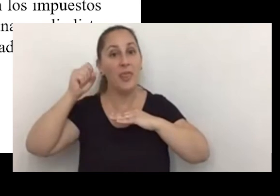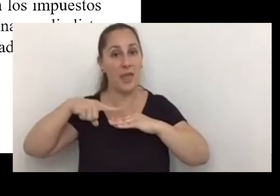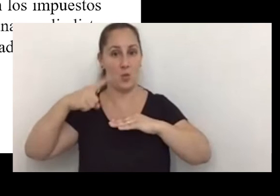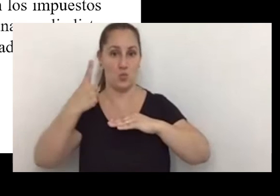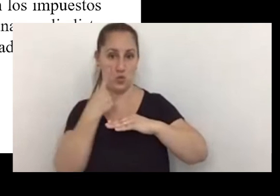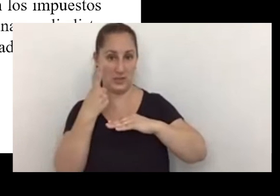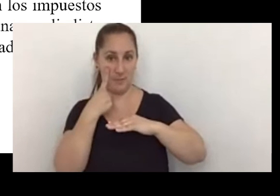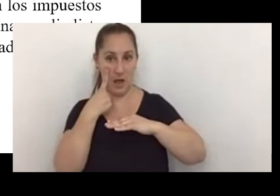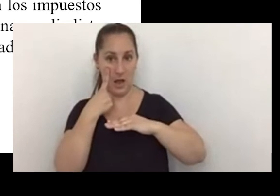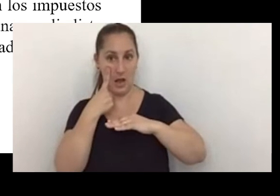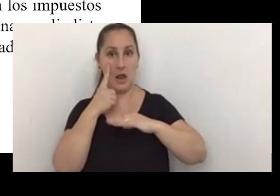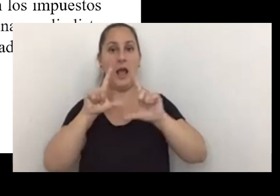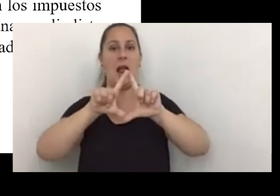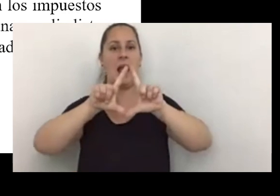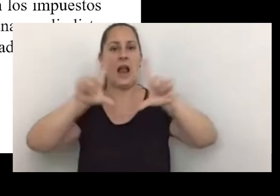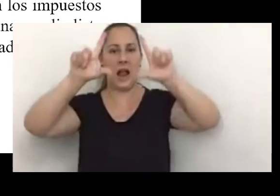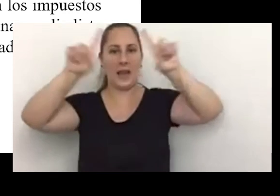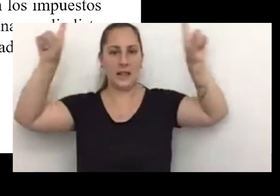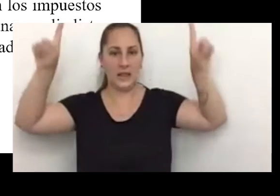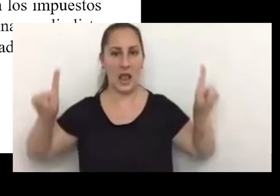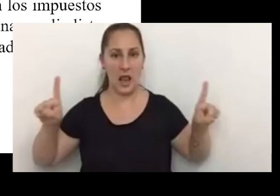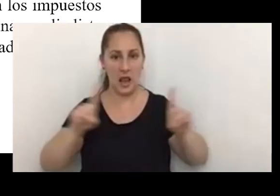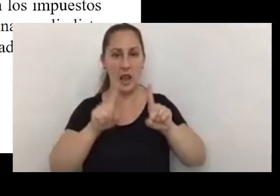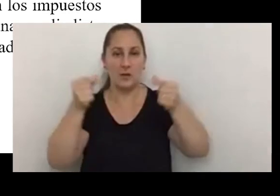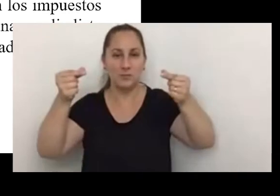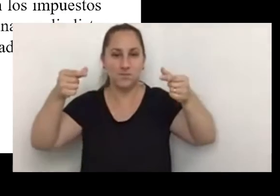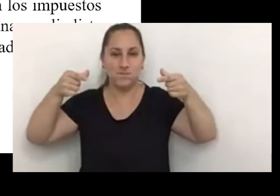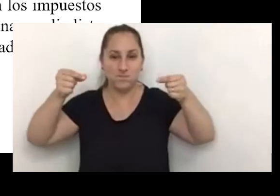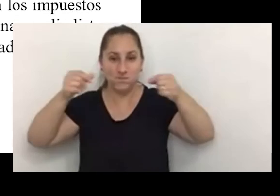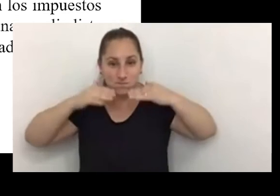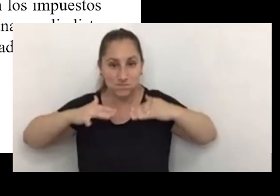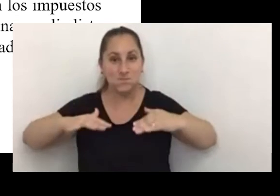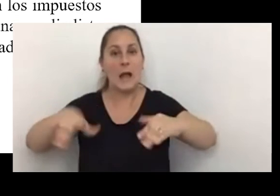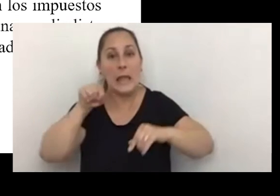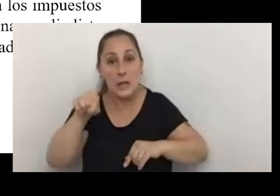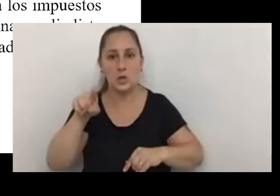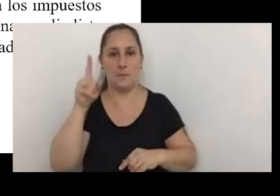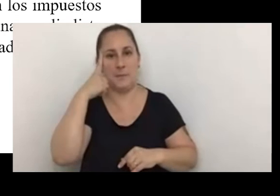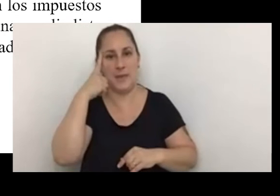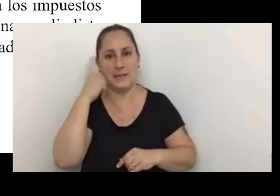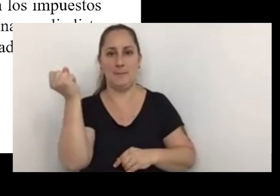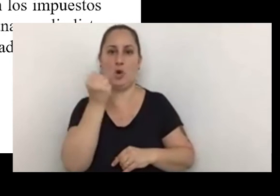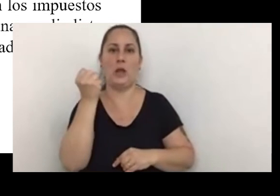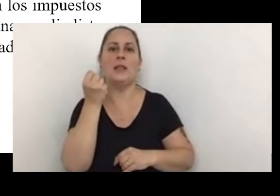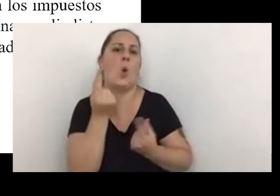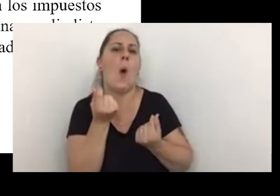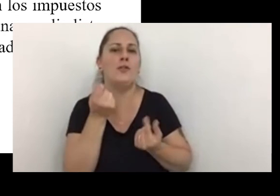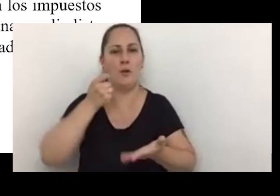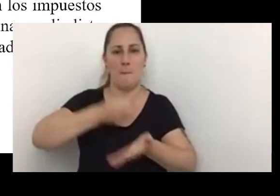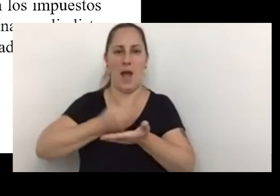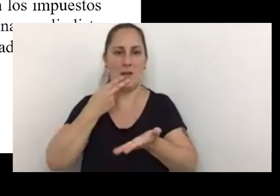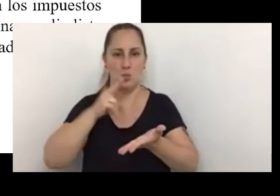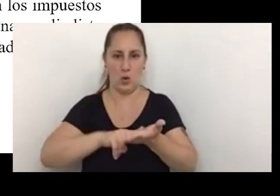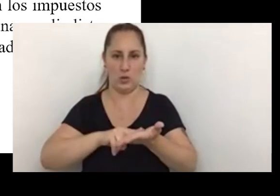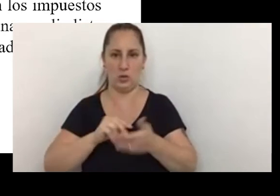del letrero, su espesor, son los factores a tener en cuenta a la hora de calcular el importe de la tasa. Hoy